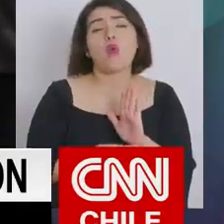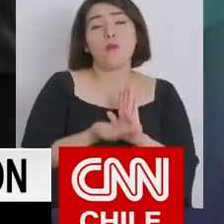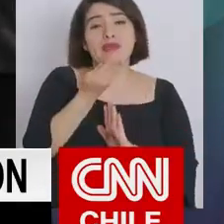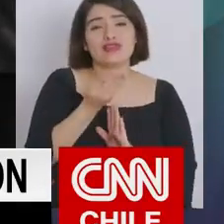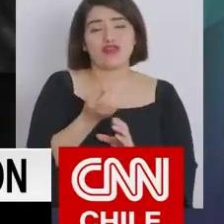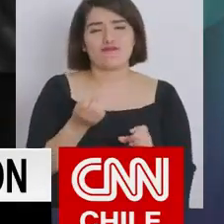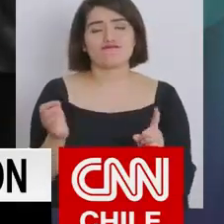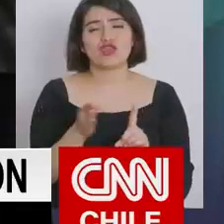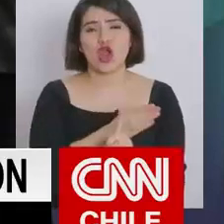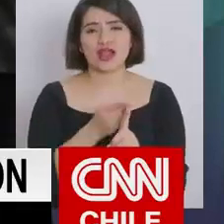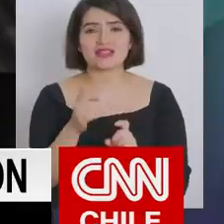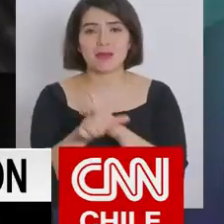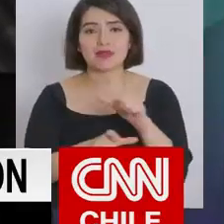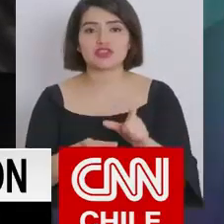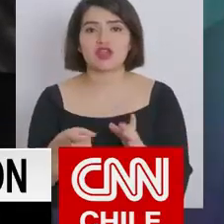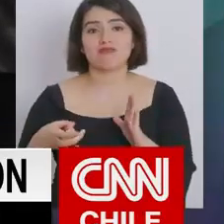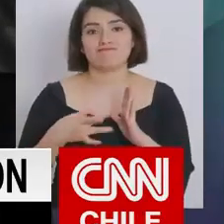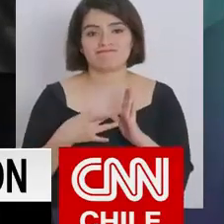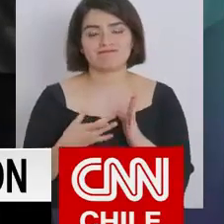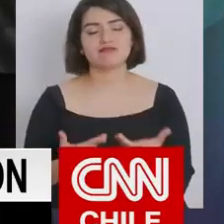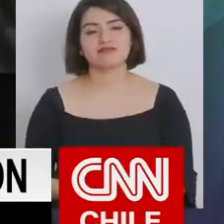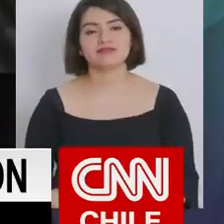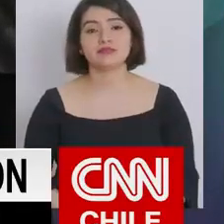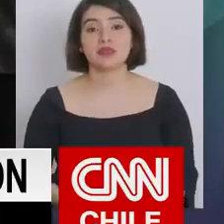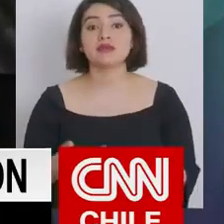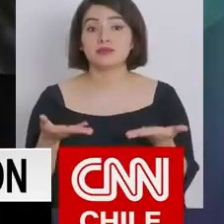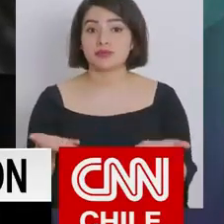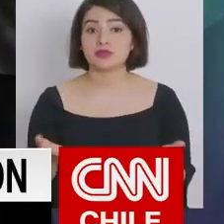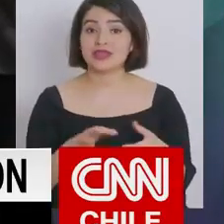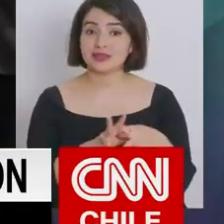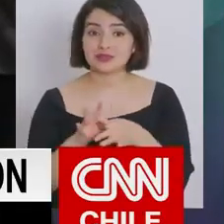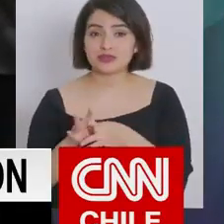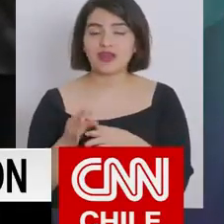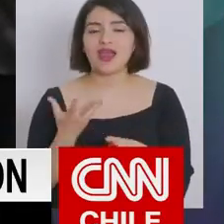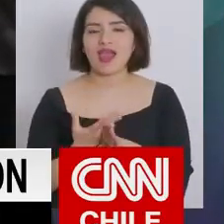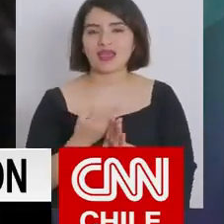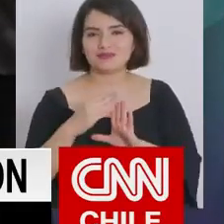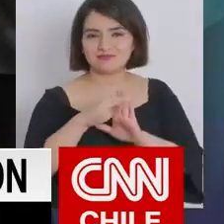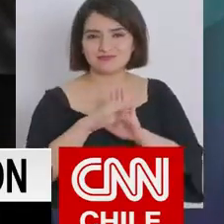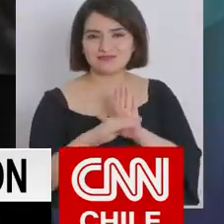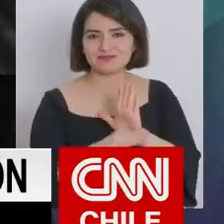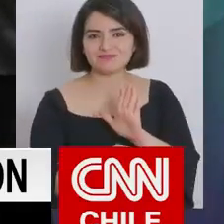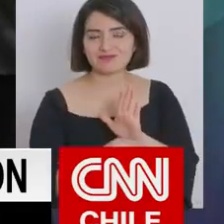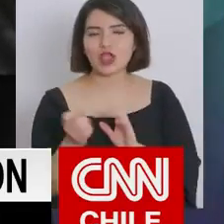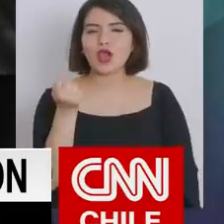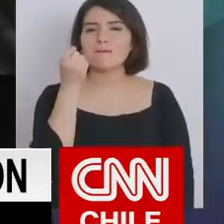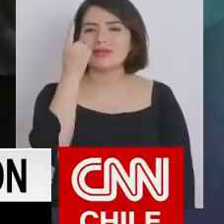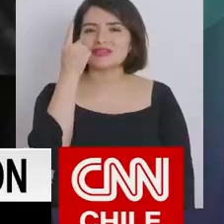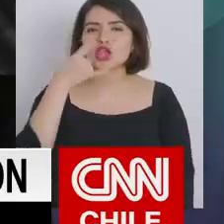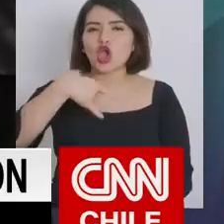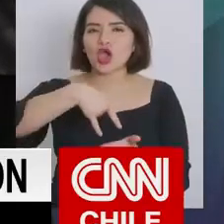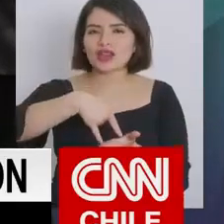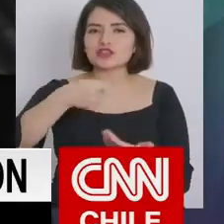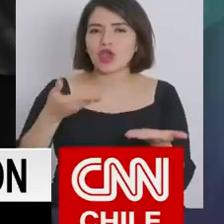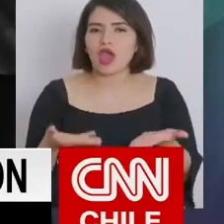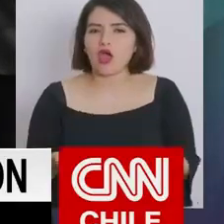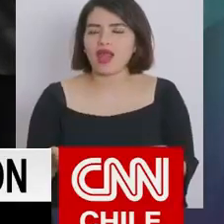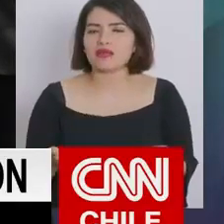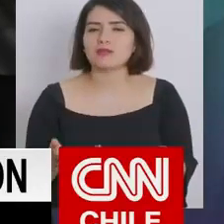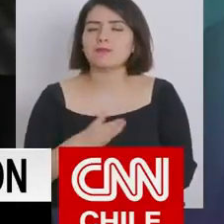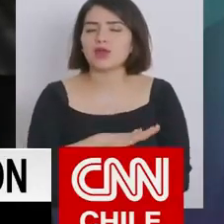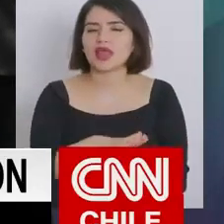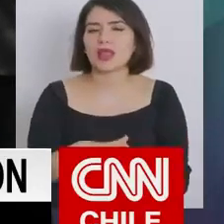algunos delincuentes están actuando, y por ello es que hay una agenda que es tan comprensiva en el Congreso sobre, por